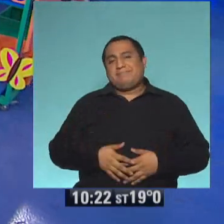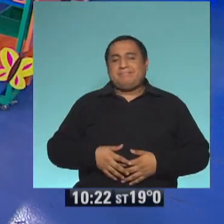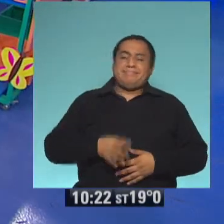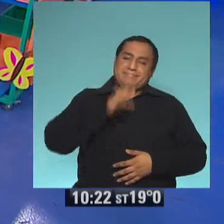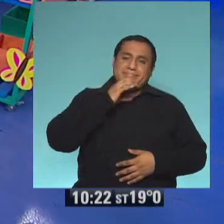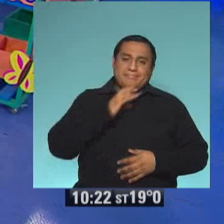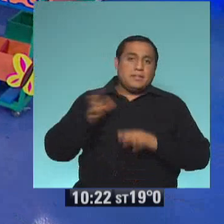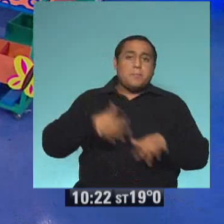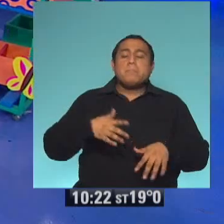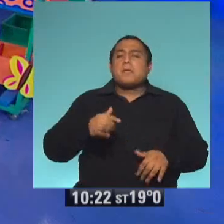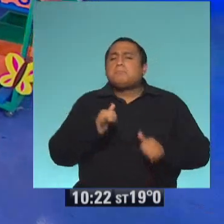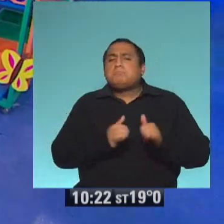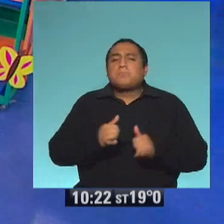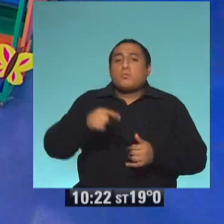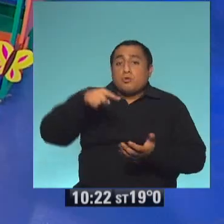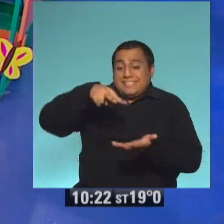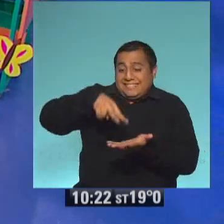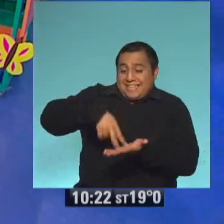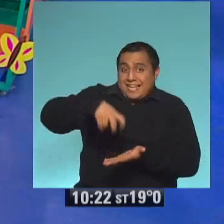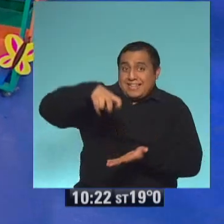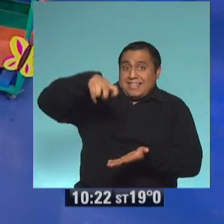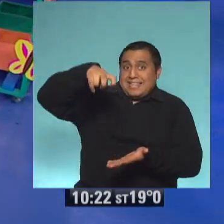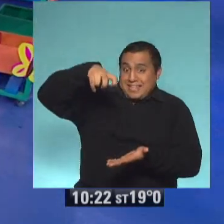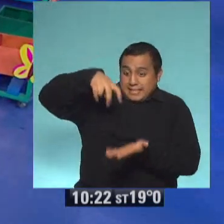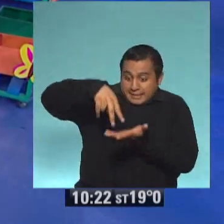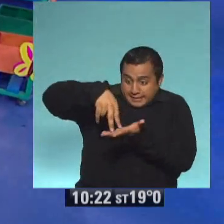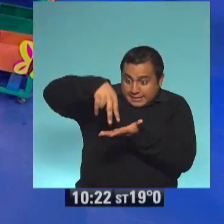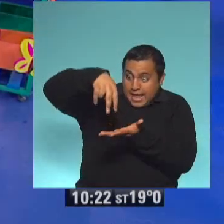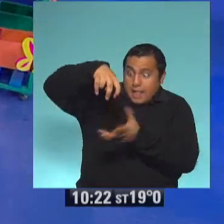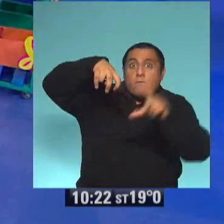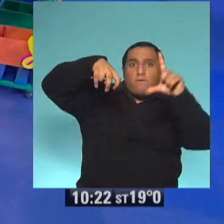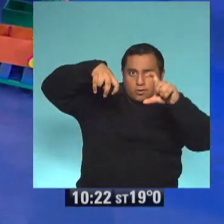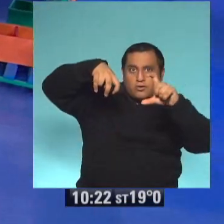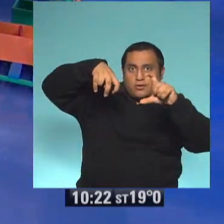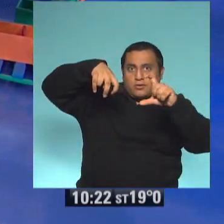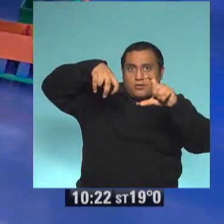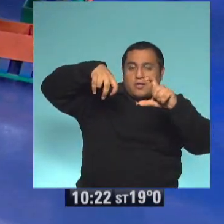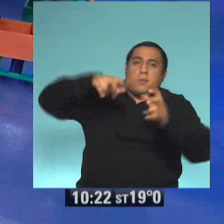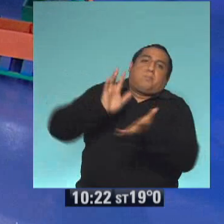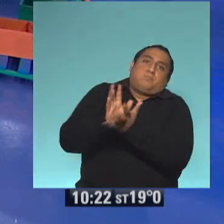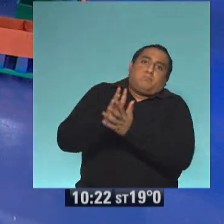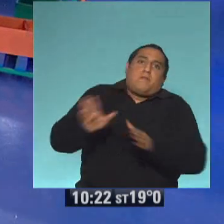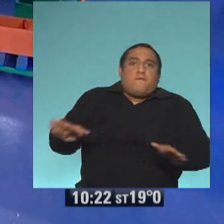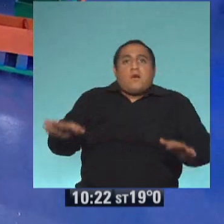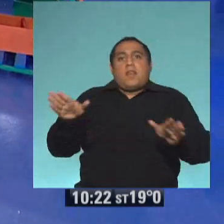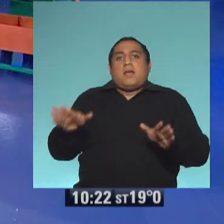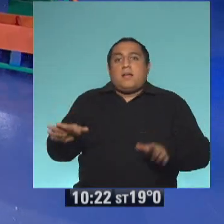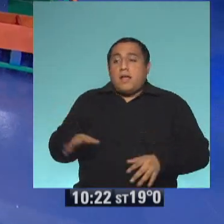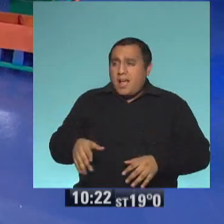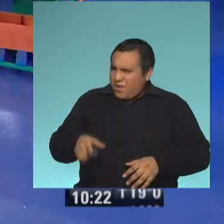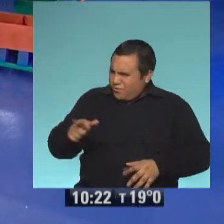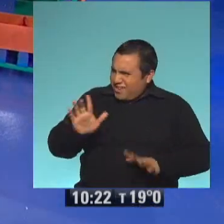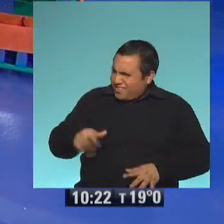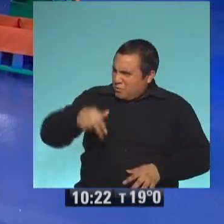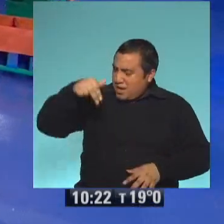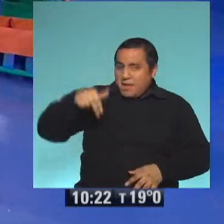es así. Esto es lo siguiente. Saltamos y en el aire nos sacamos la foto. Y ahí vamos a estar volando. ¿Así volabas vos? Vamos a poner la cámara un